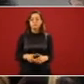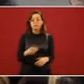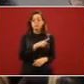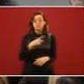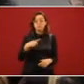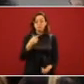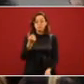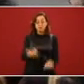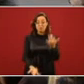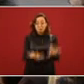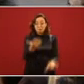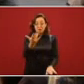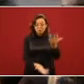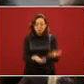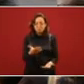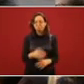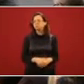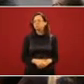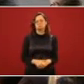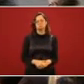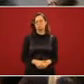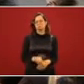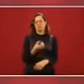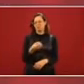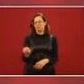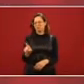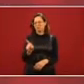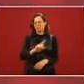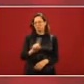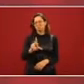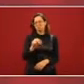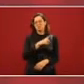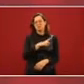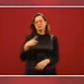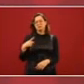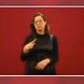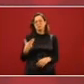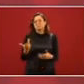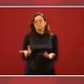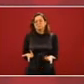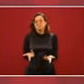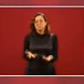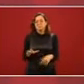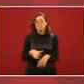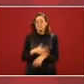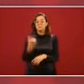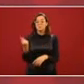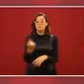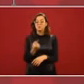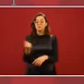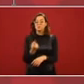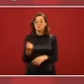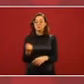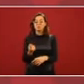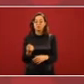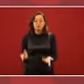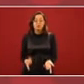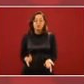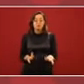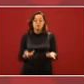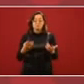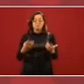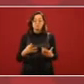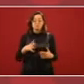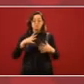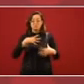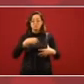que ser cremados, la respuesta es no, no se requiere porque la mecánica, el mecanismo de transmisión es